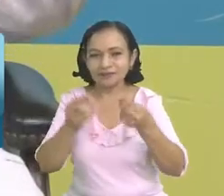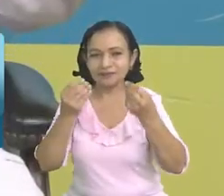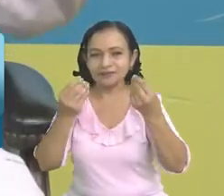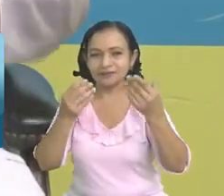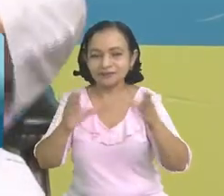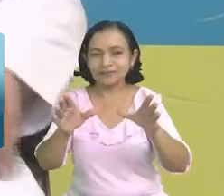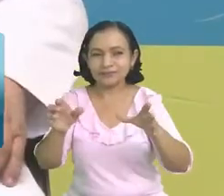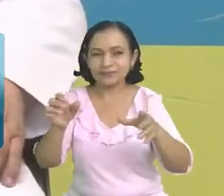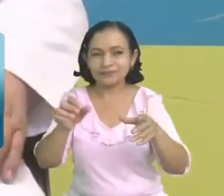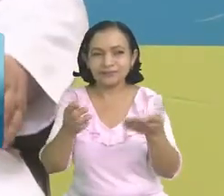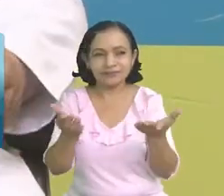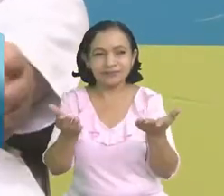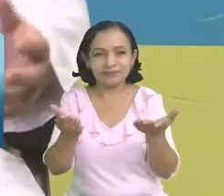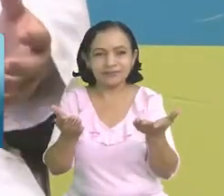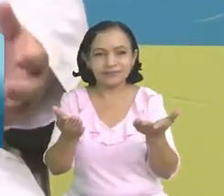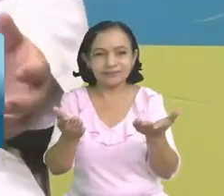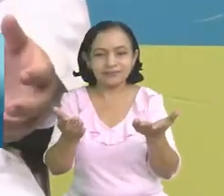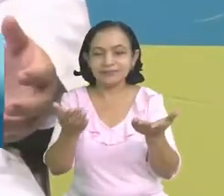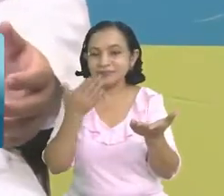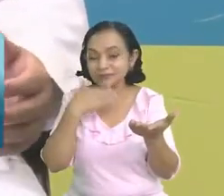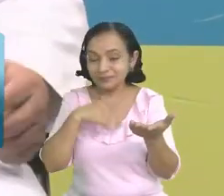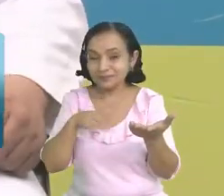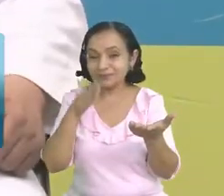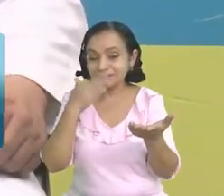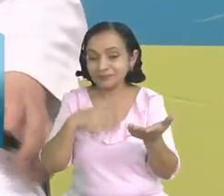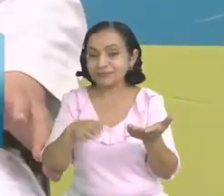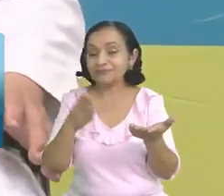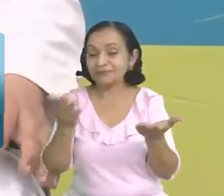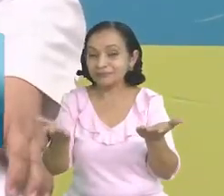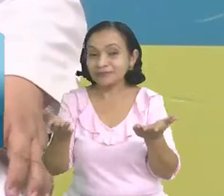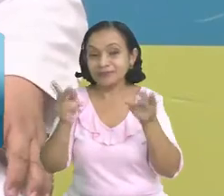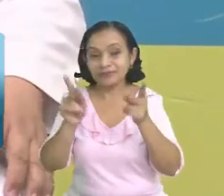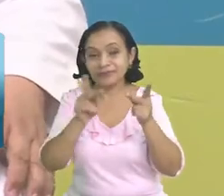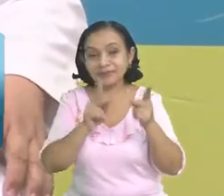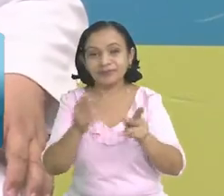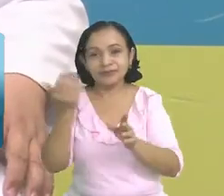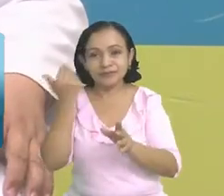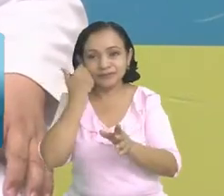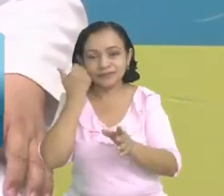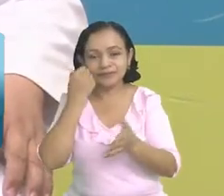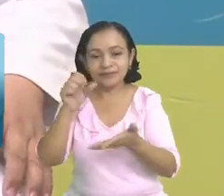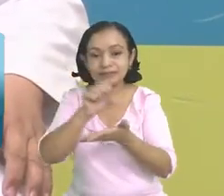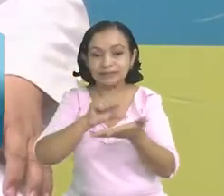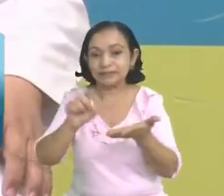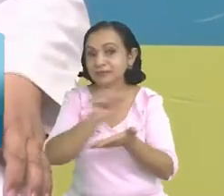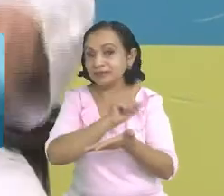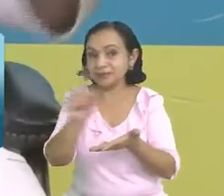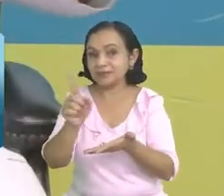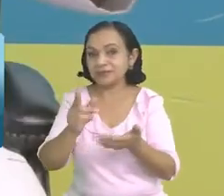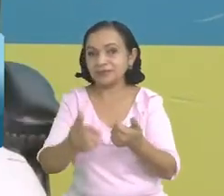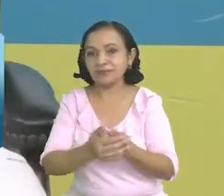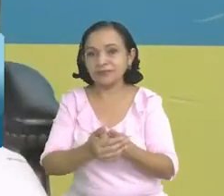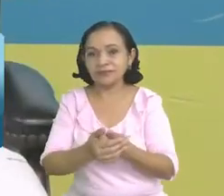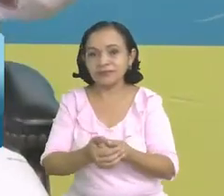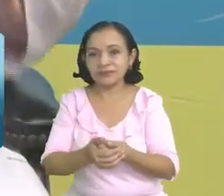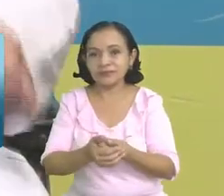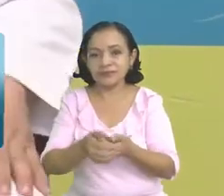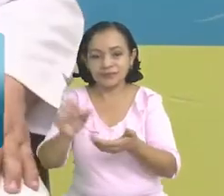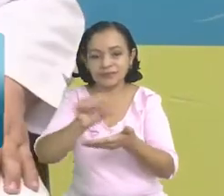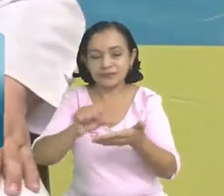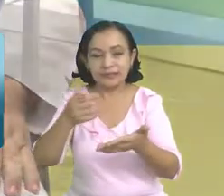sinnúmero ahí, de cosas. Y ahí se mal. Ahí, entonces eso es lo incorrecto, ¿verdad? Que no debería. Manteca, si querés, ¿verdad? Aceite